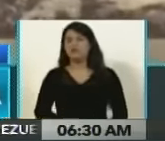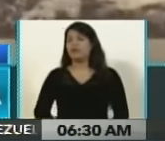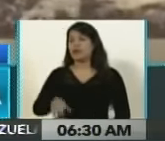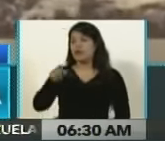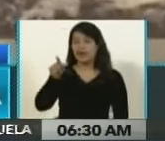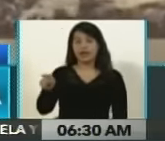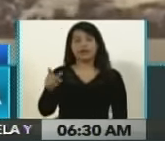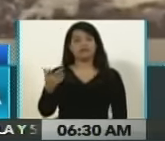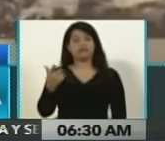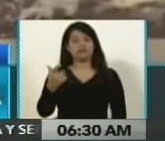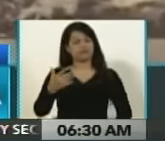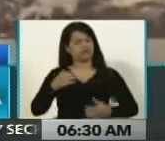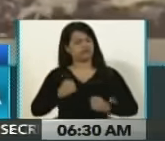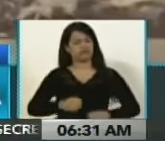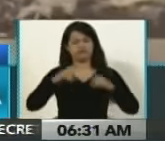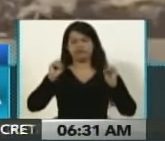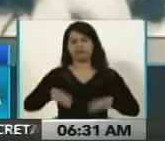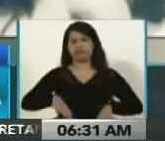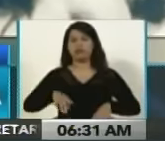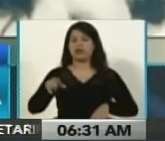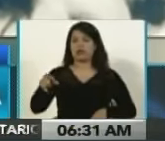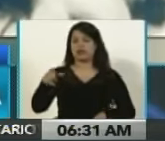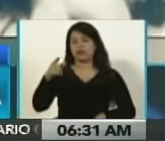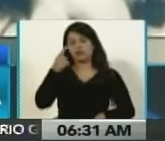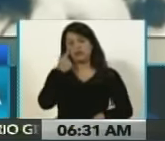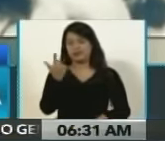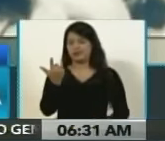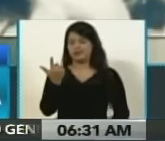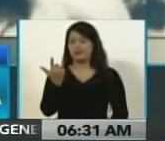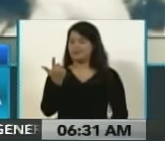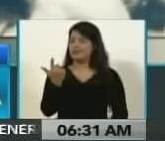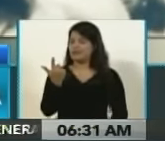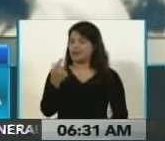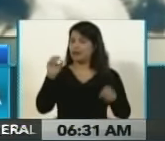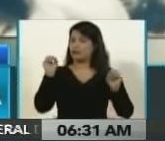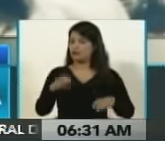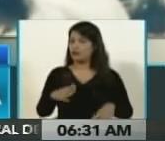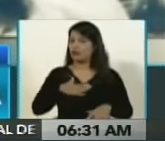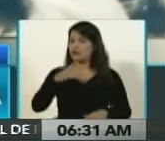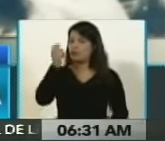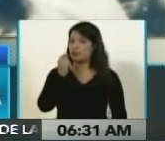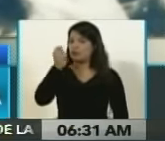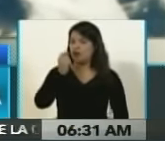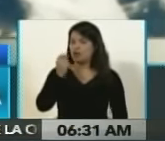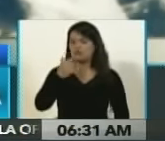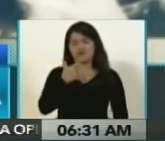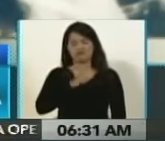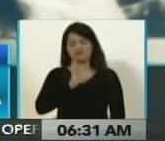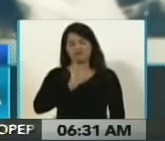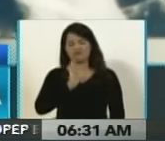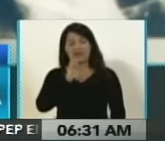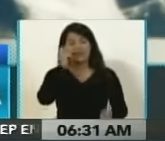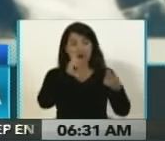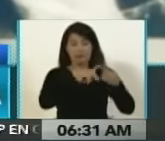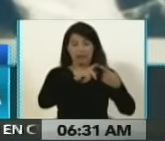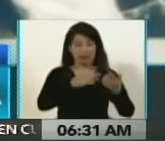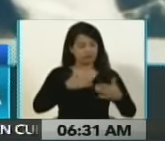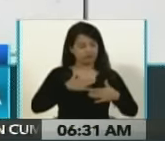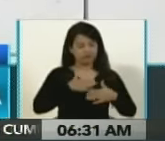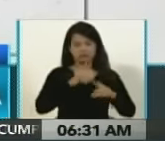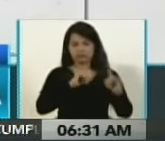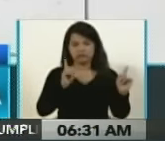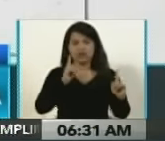sumamente importante, porque renunciar a la